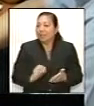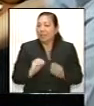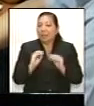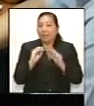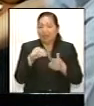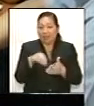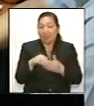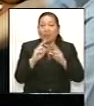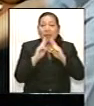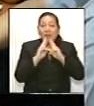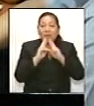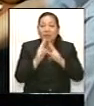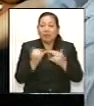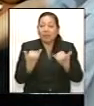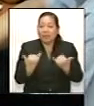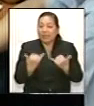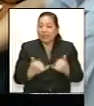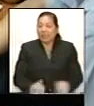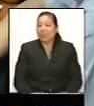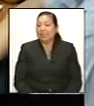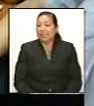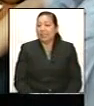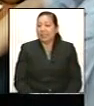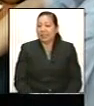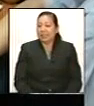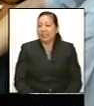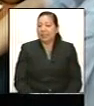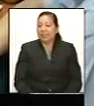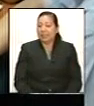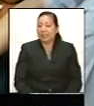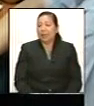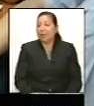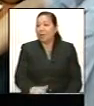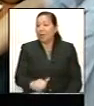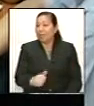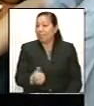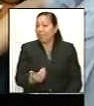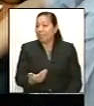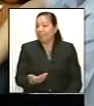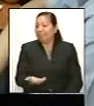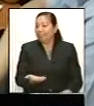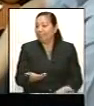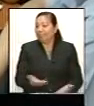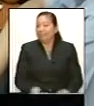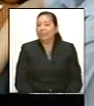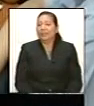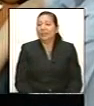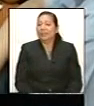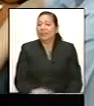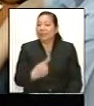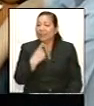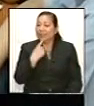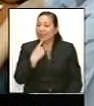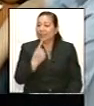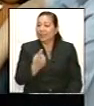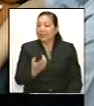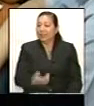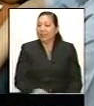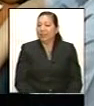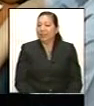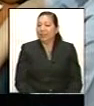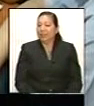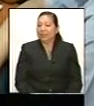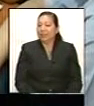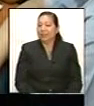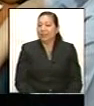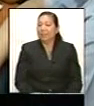respuesta, ¿no?, frente a este fenómeno. Otro aspecto que ha señalado la representante